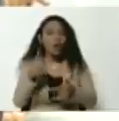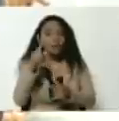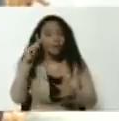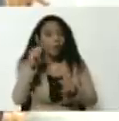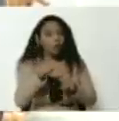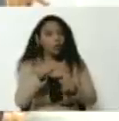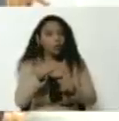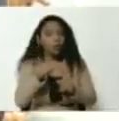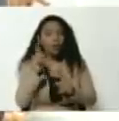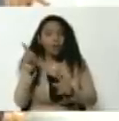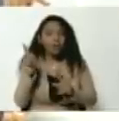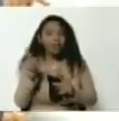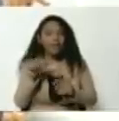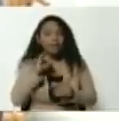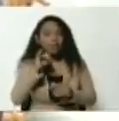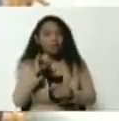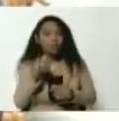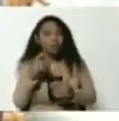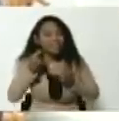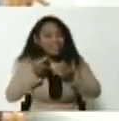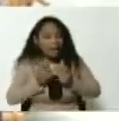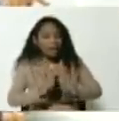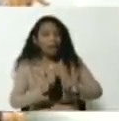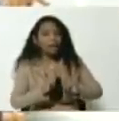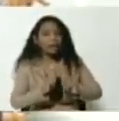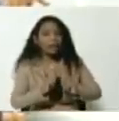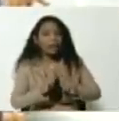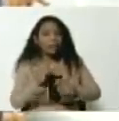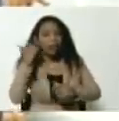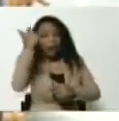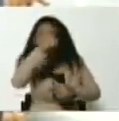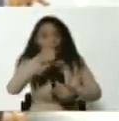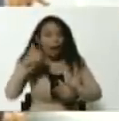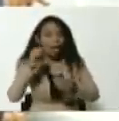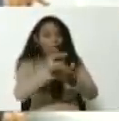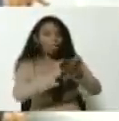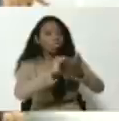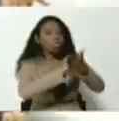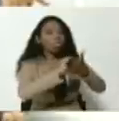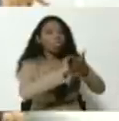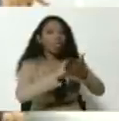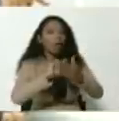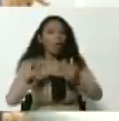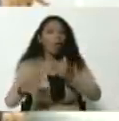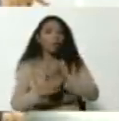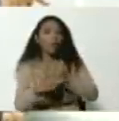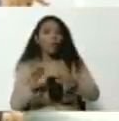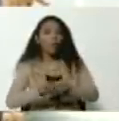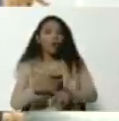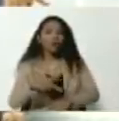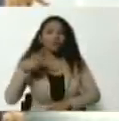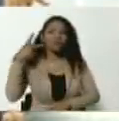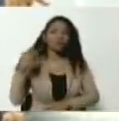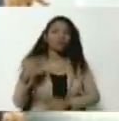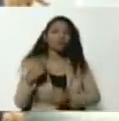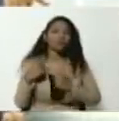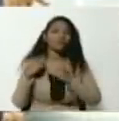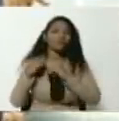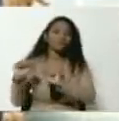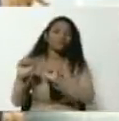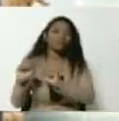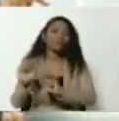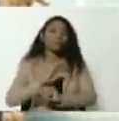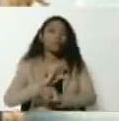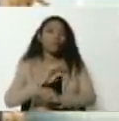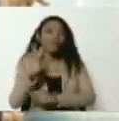nota de Bloomberg? Tratar de lavarle la cara a Guaidó porque se negó a que unos recursos que le pertenecen a